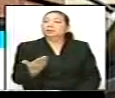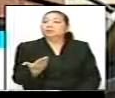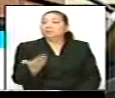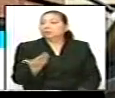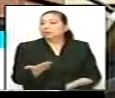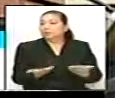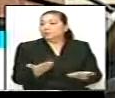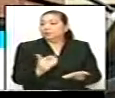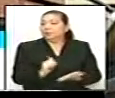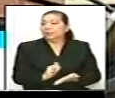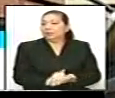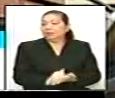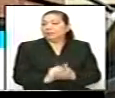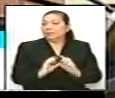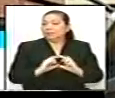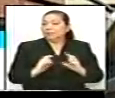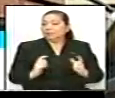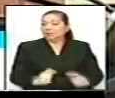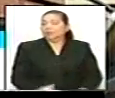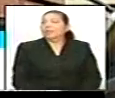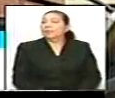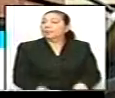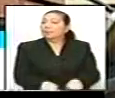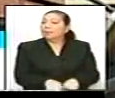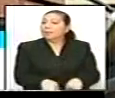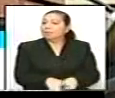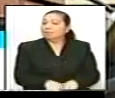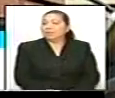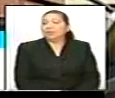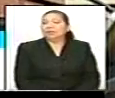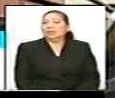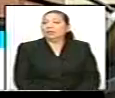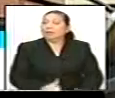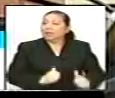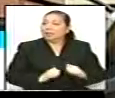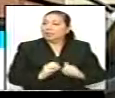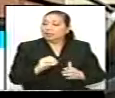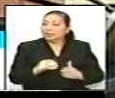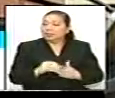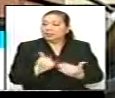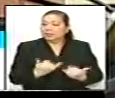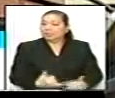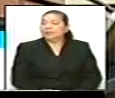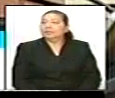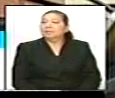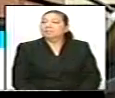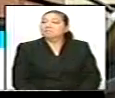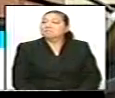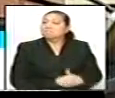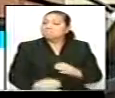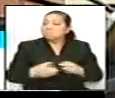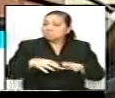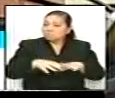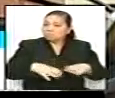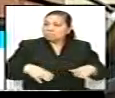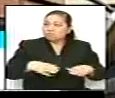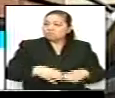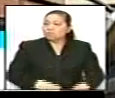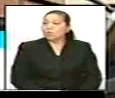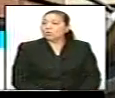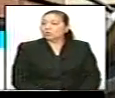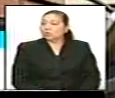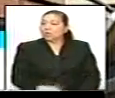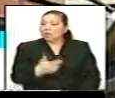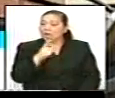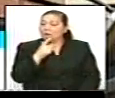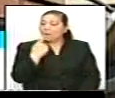y sobre lo que quedó en la faja marginal también hicimos, como le digo, las actividades de instalación de pozos y líneas de conducción de